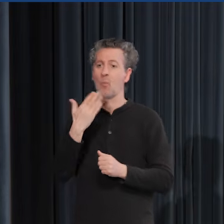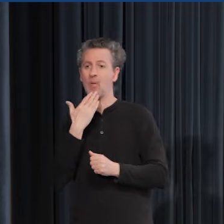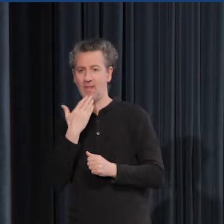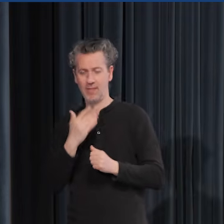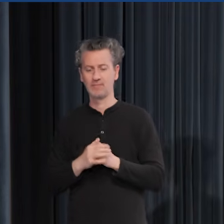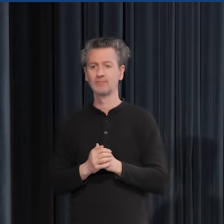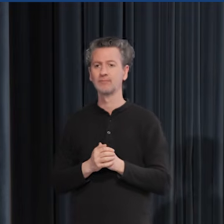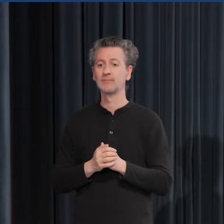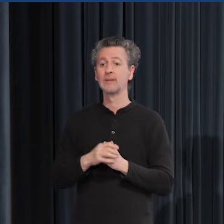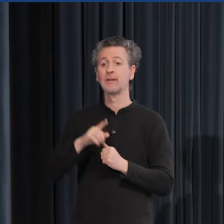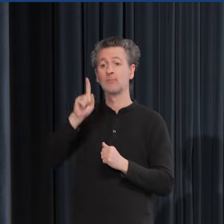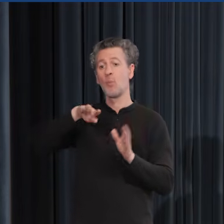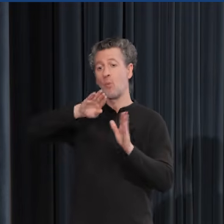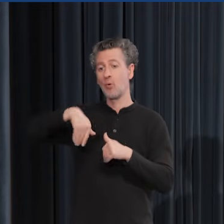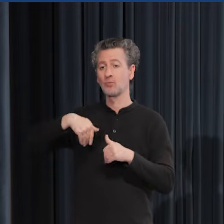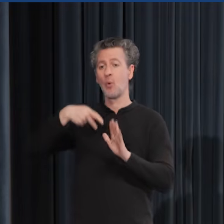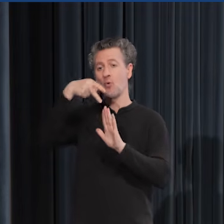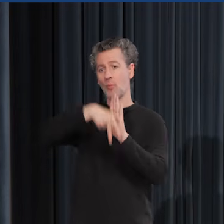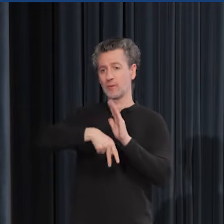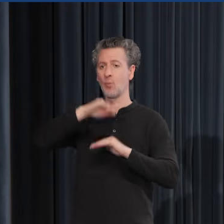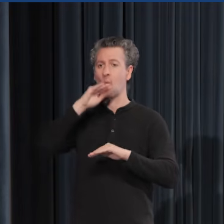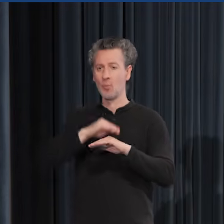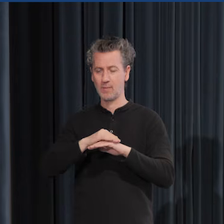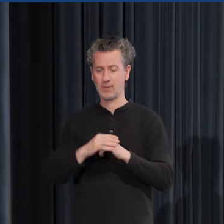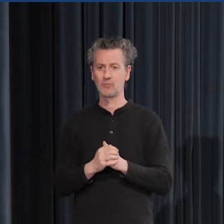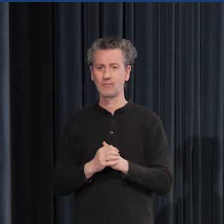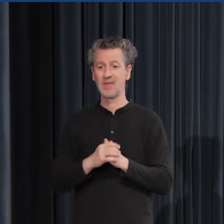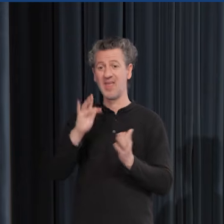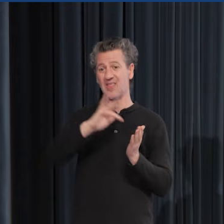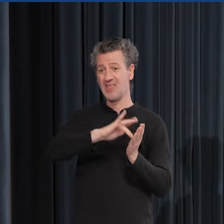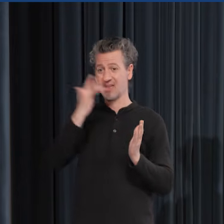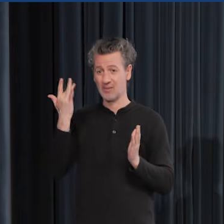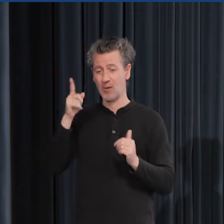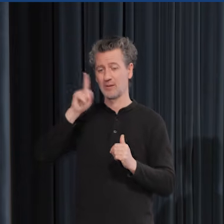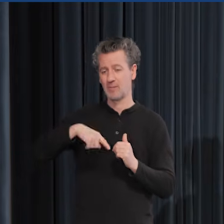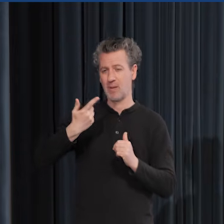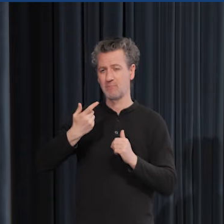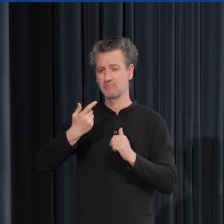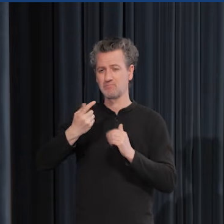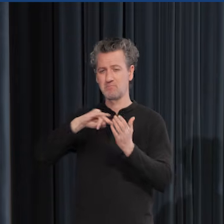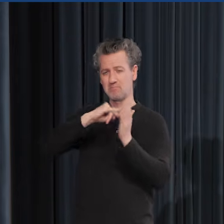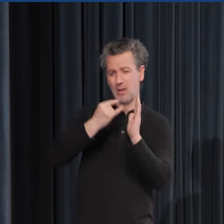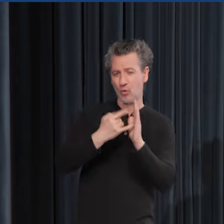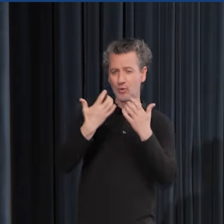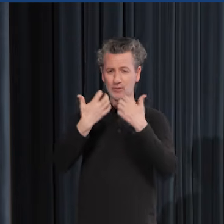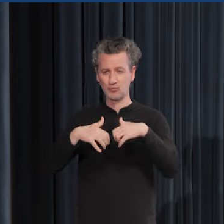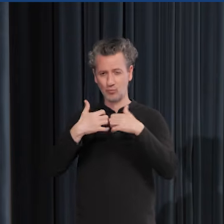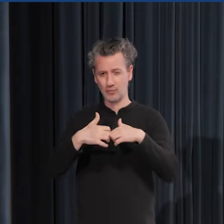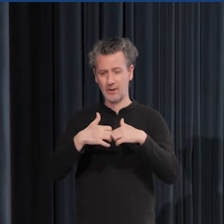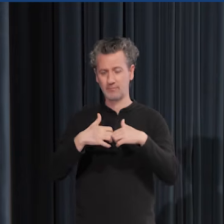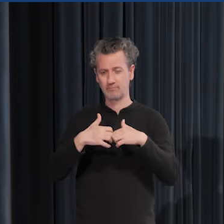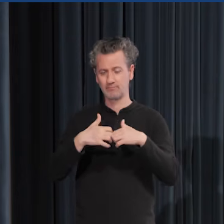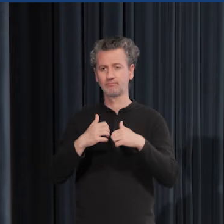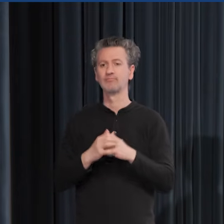Y por último, el cumplimiento normativo. La digitalización y los métodos industriales nos van a permitir